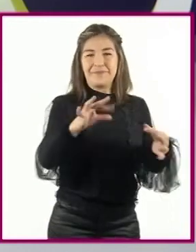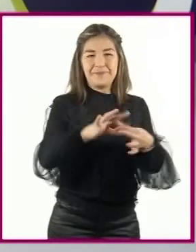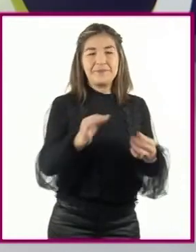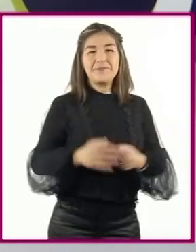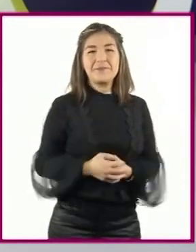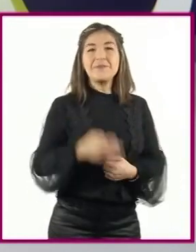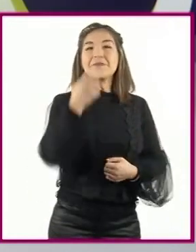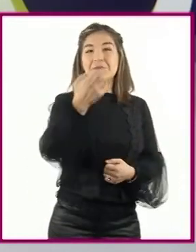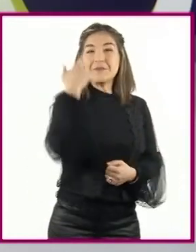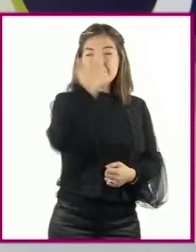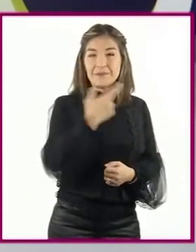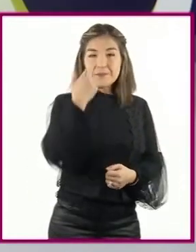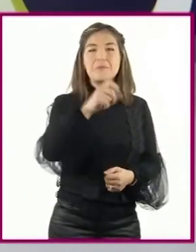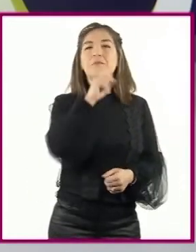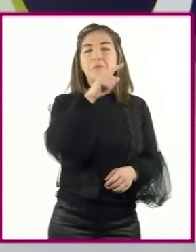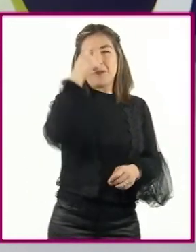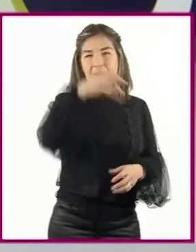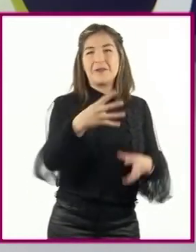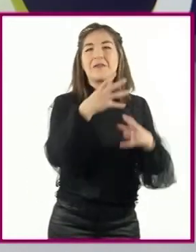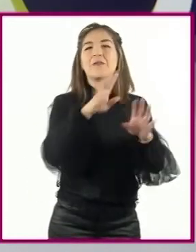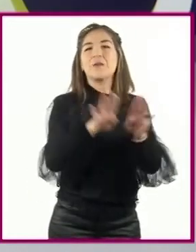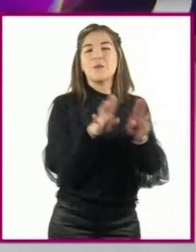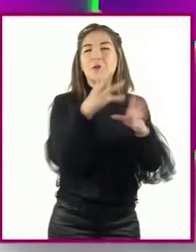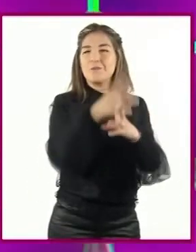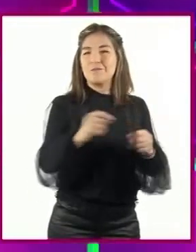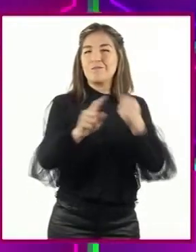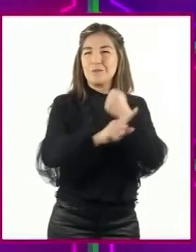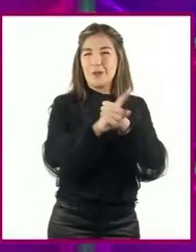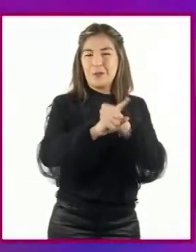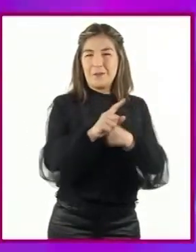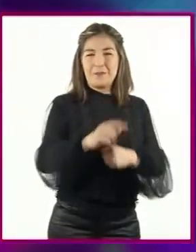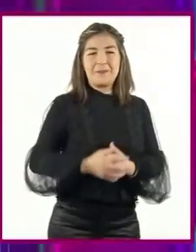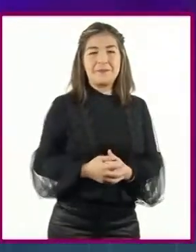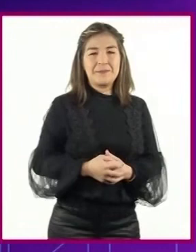algoritmo de la misma en la solución de problemas. Adelante.